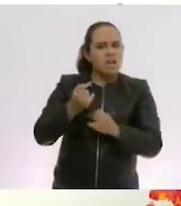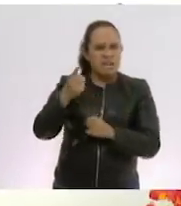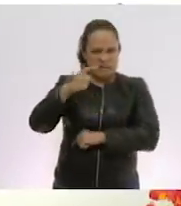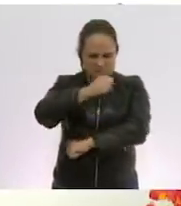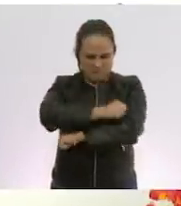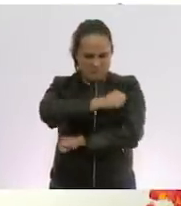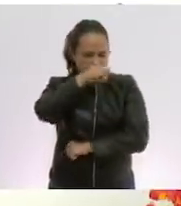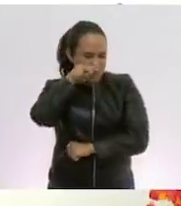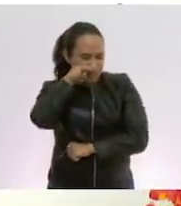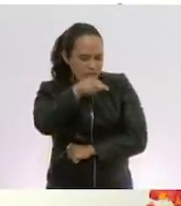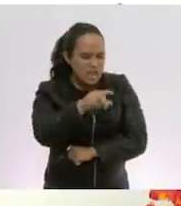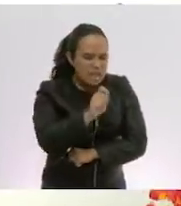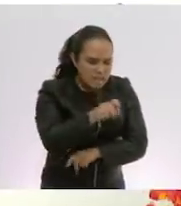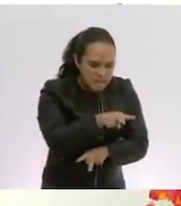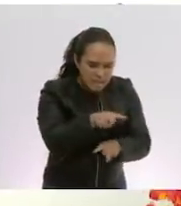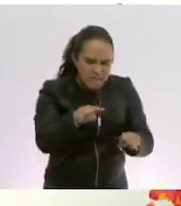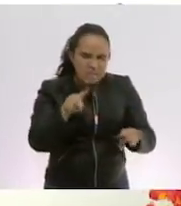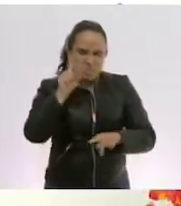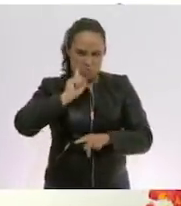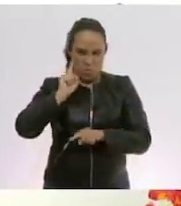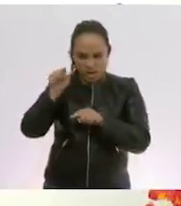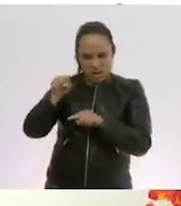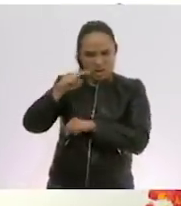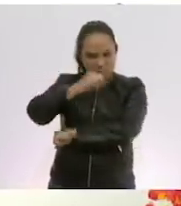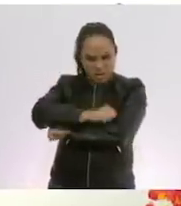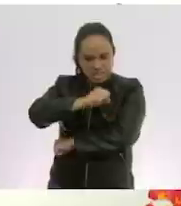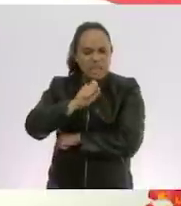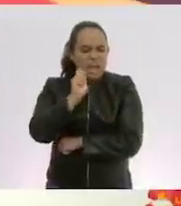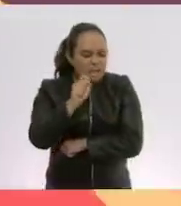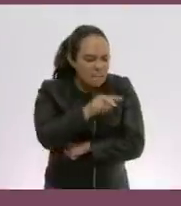ver o imaginar la muchacha en la ventana.